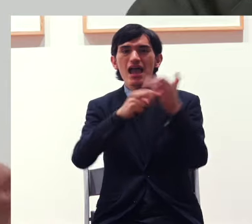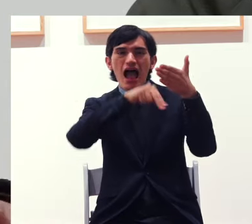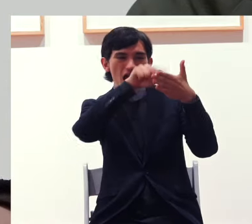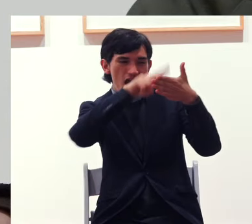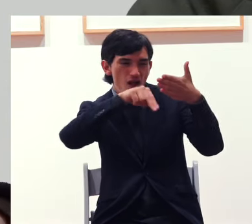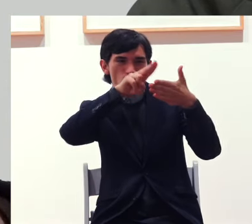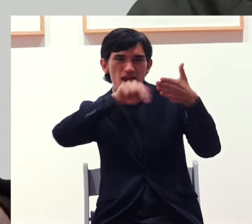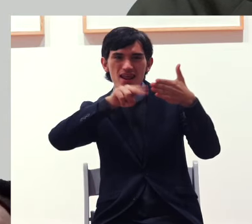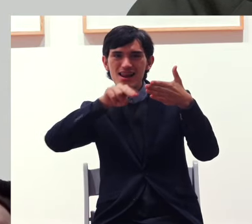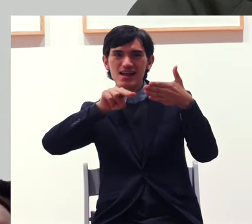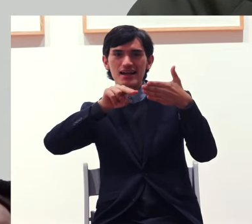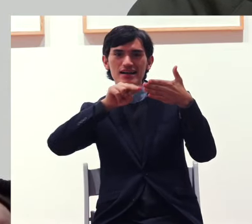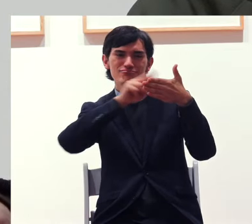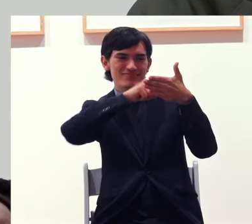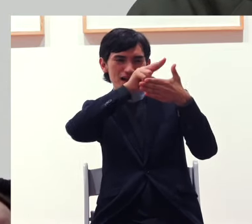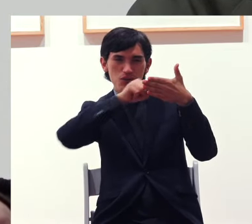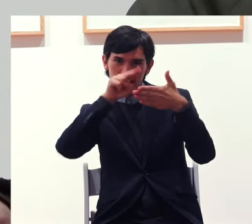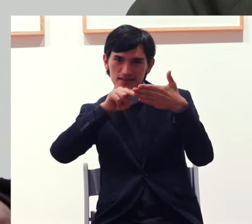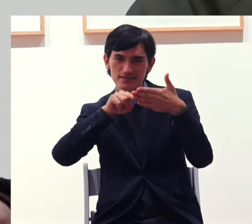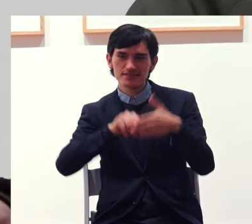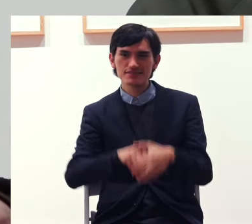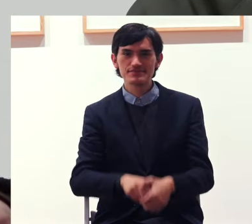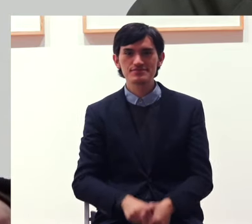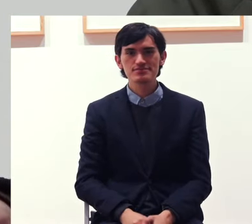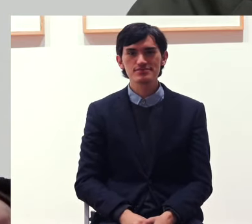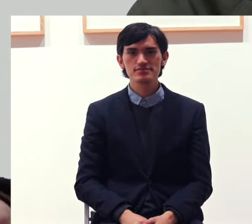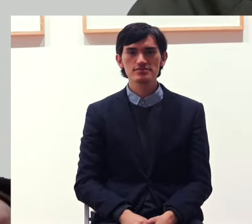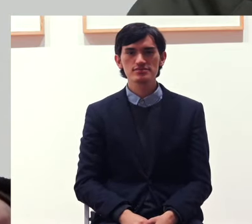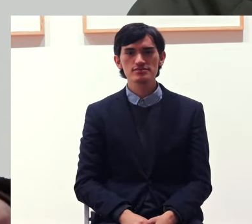a hacer acuarelas